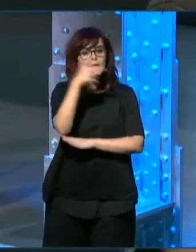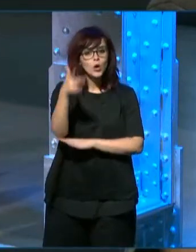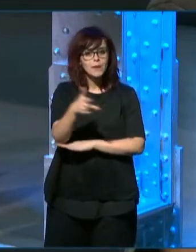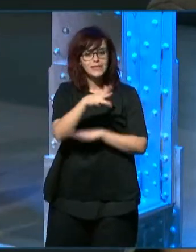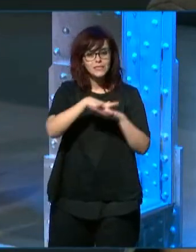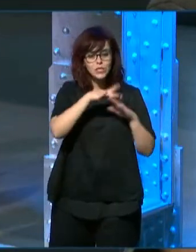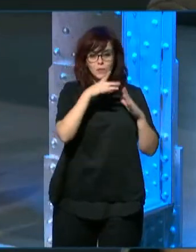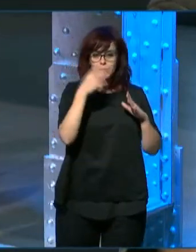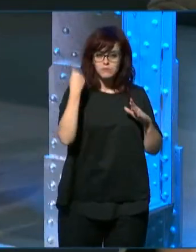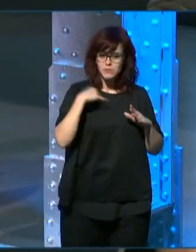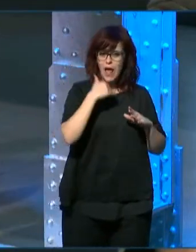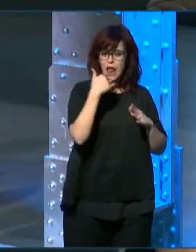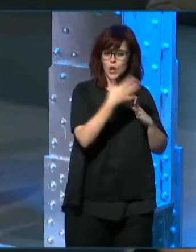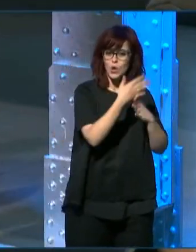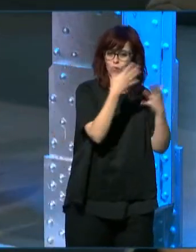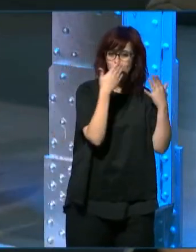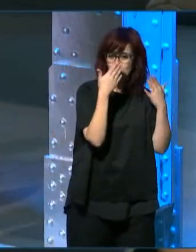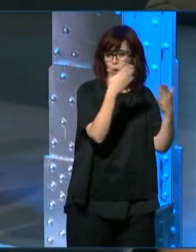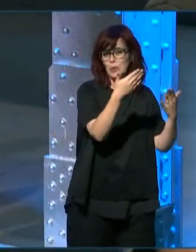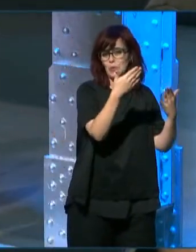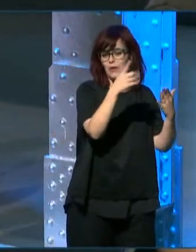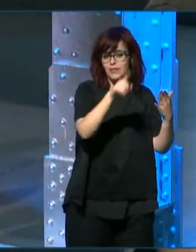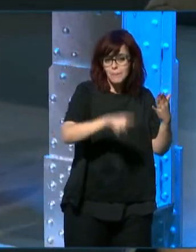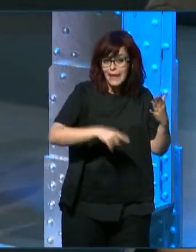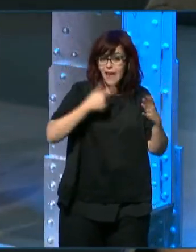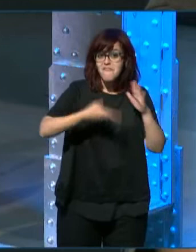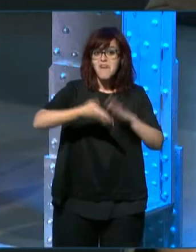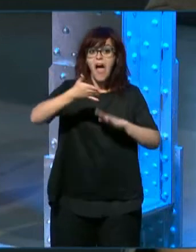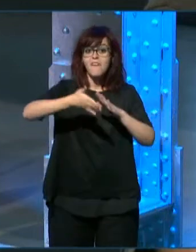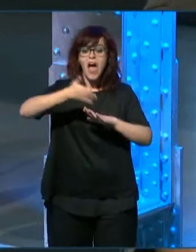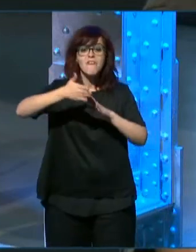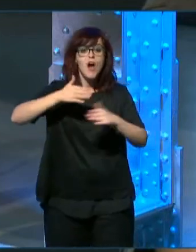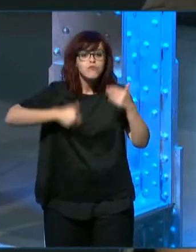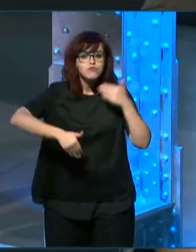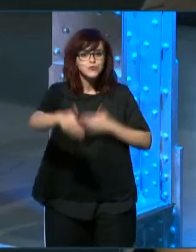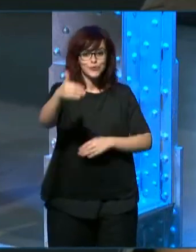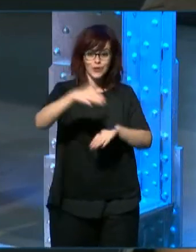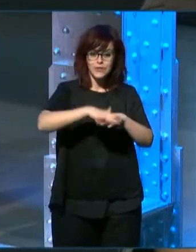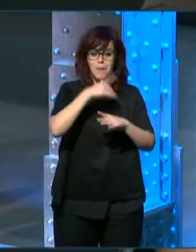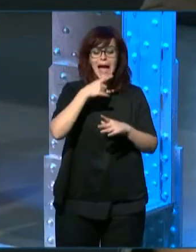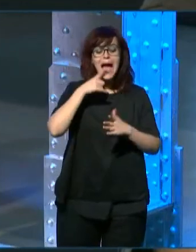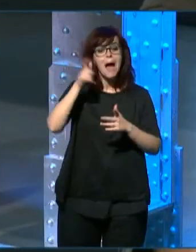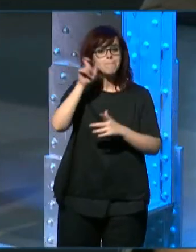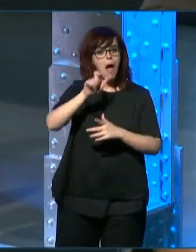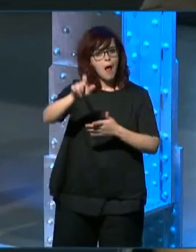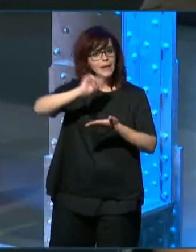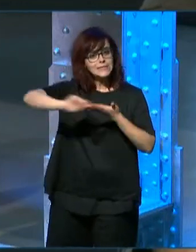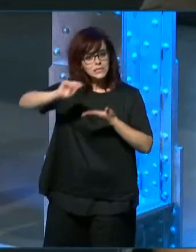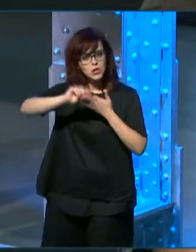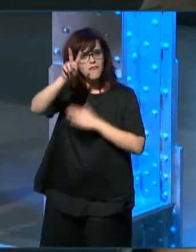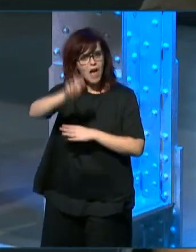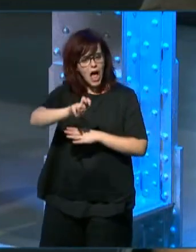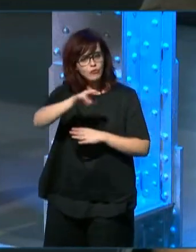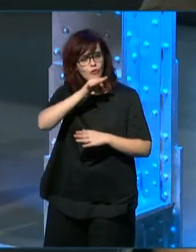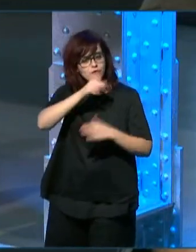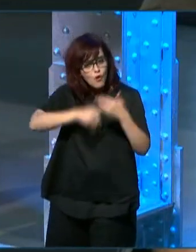lo elegíaco con una visión muy esperanzada respecto a las posibilidades futuras de la palabra escrita y respecto a las